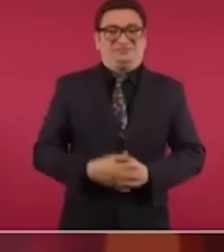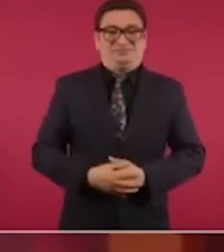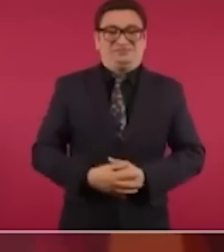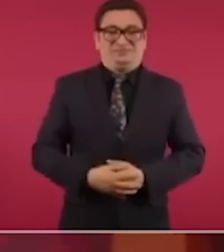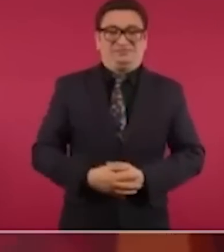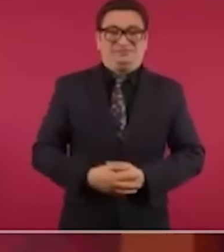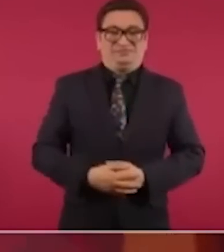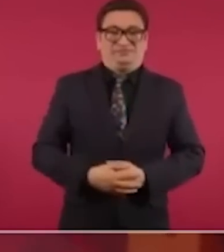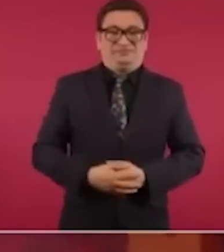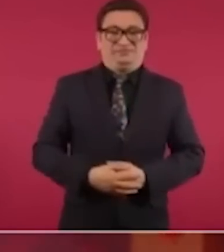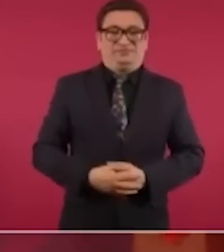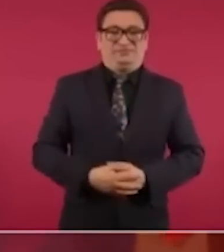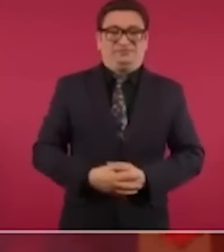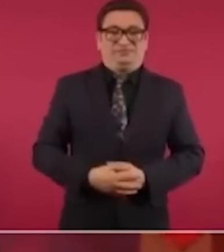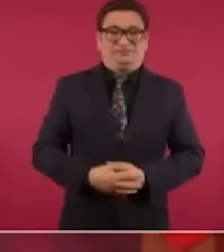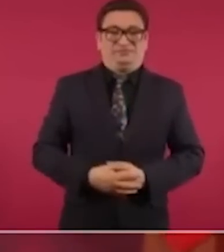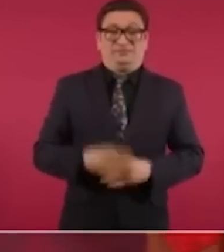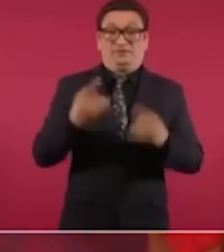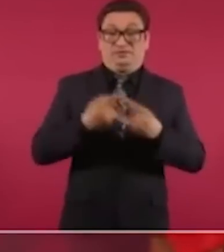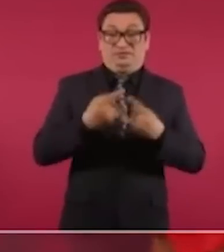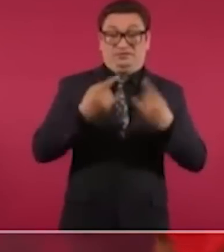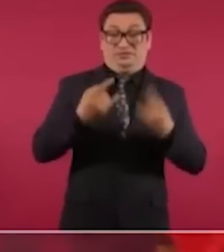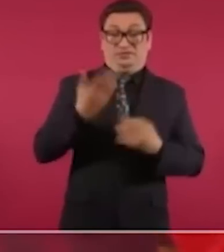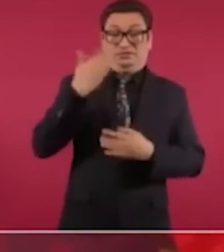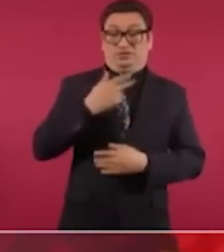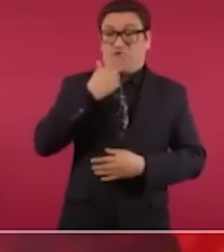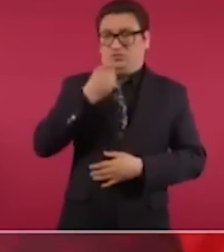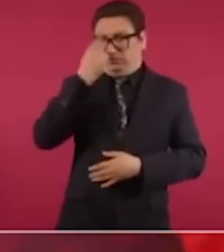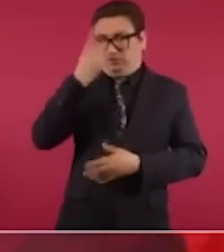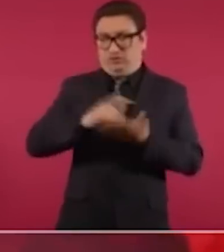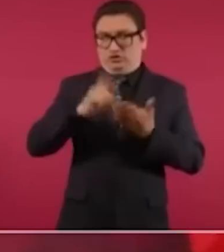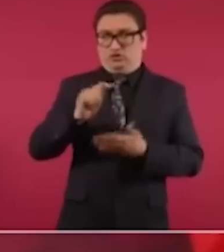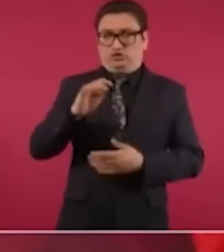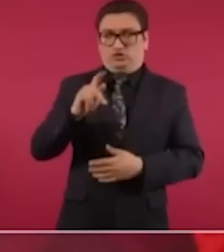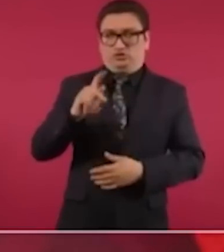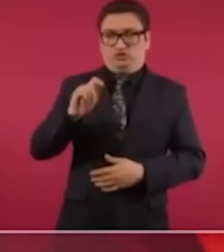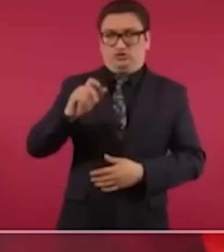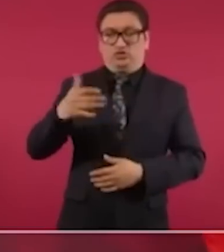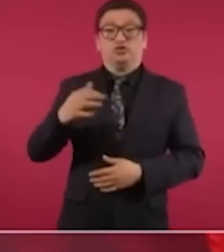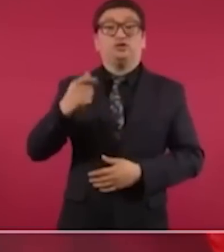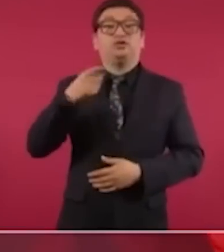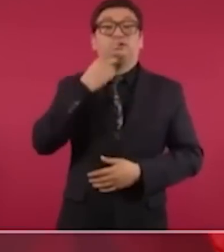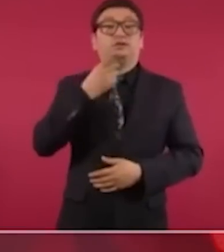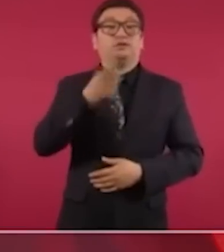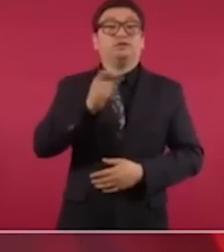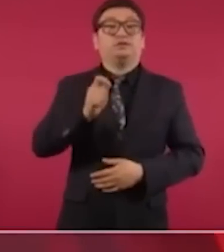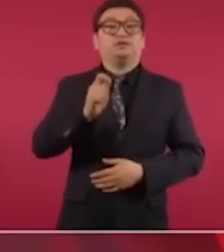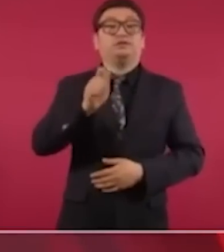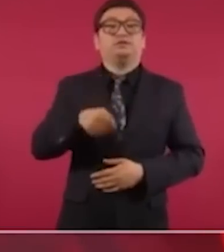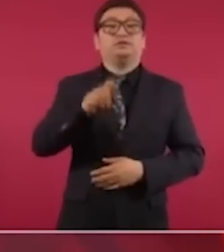el cuento de troll estoy sobre